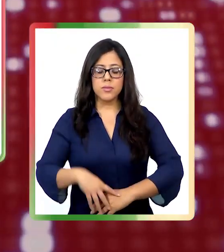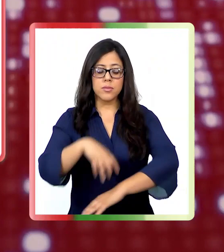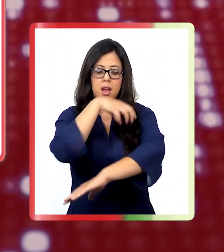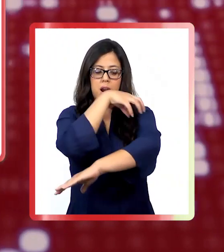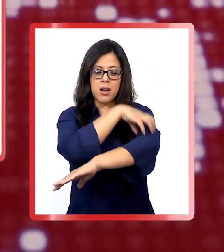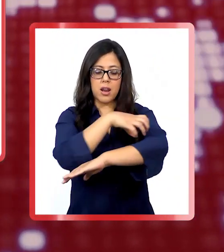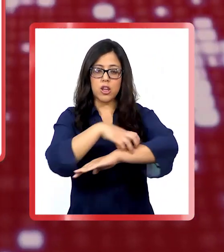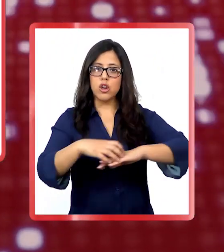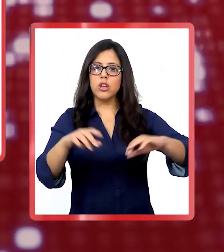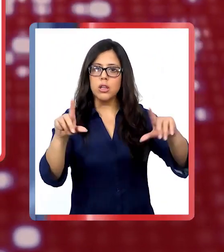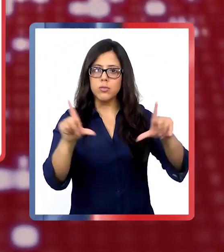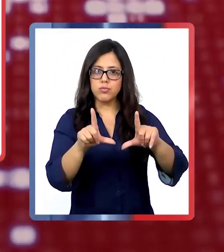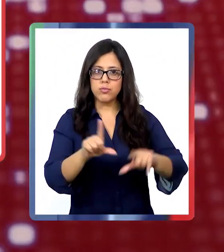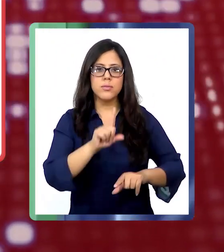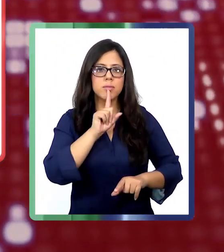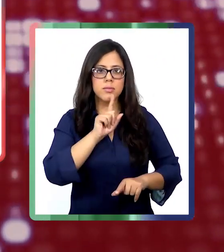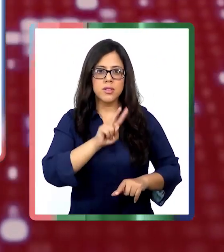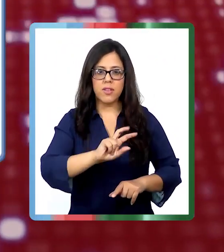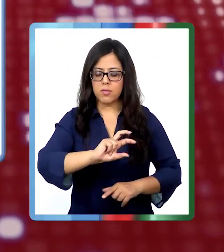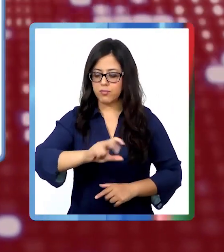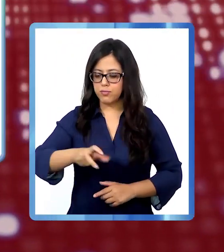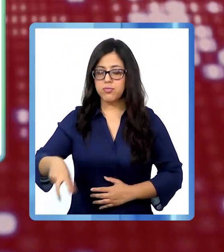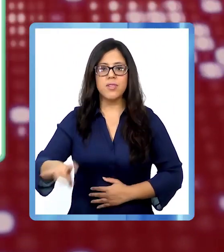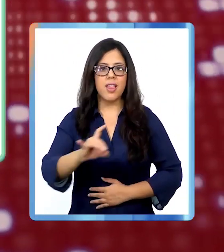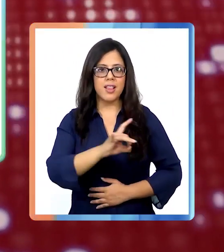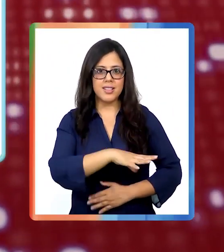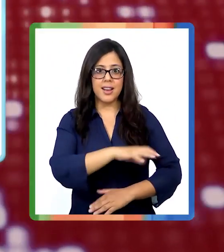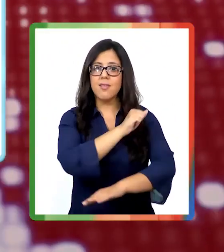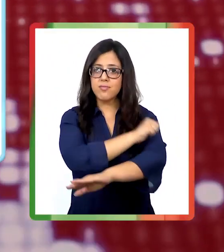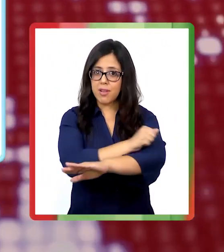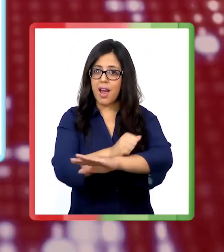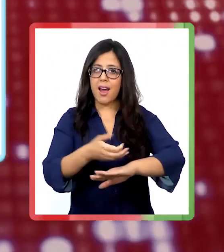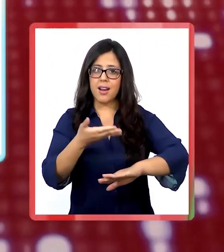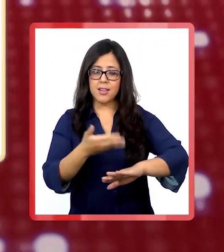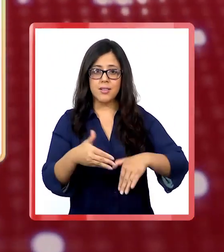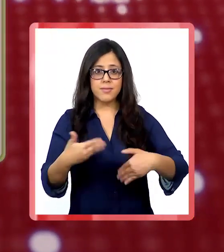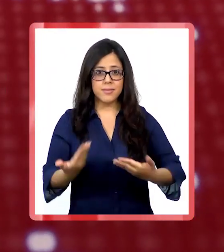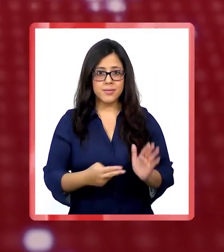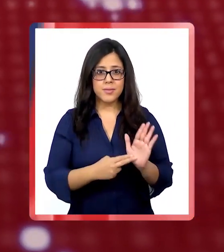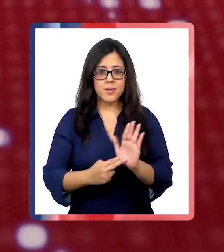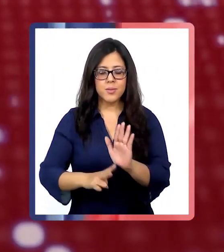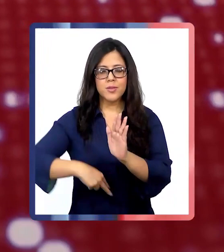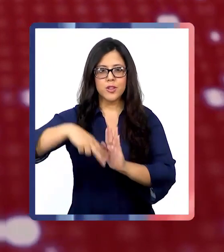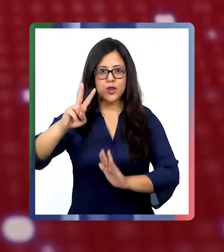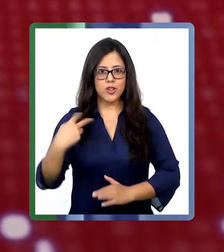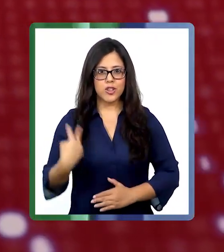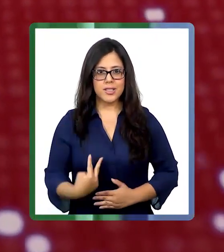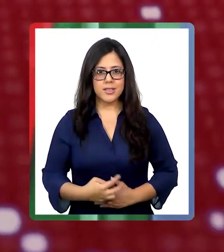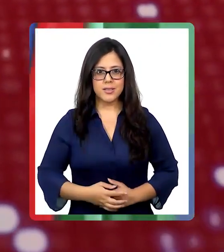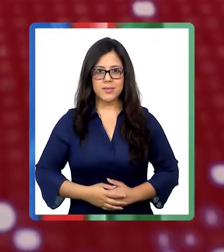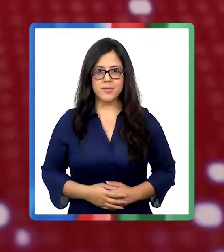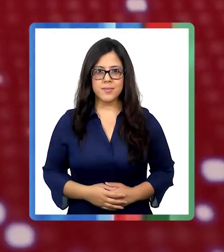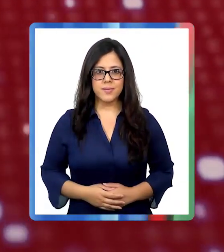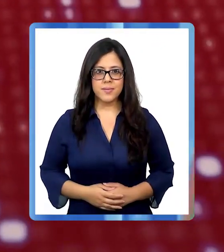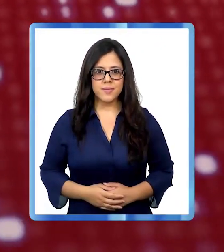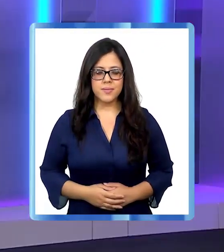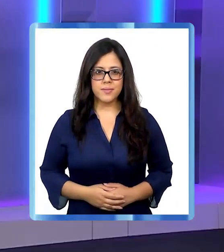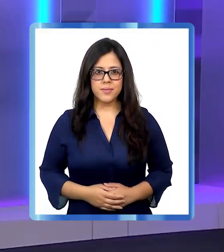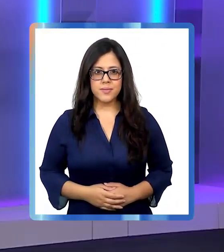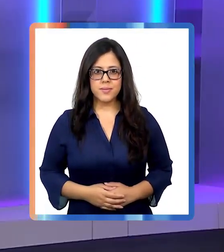Asociación Regional de Canales de Televisión de Señal Abierta de Chile, Arcatel, presenta Portavoz